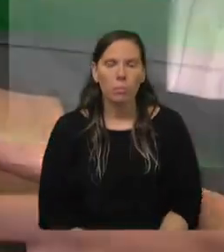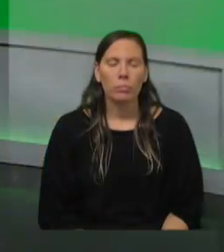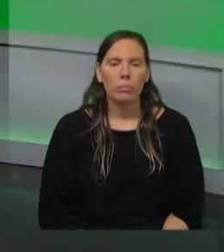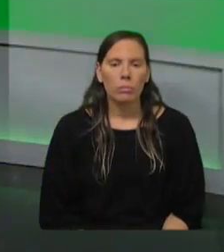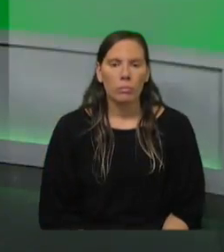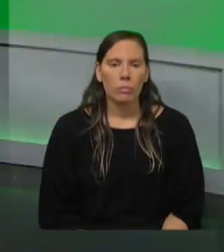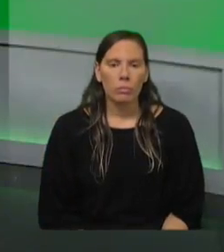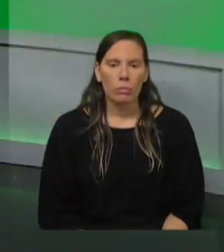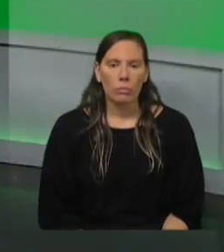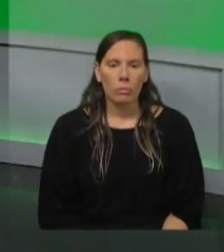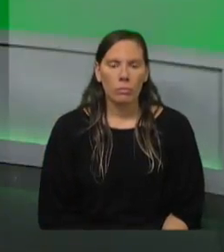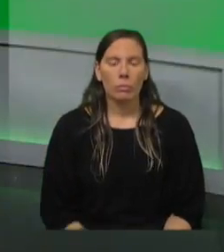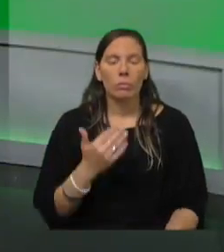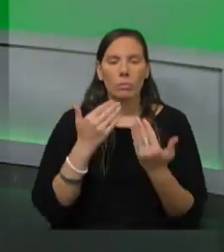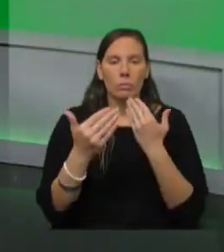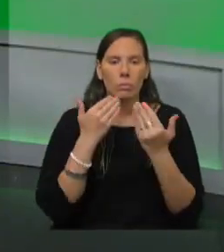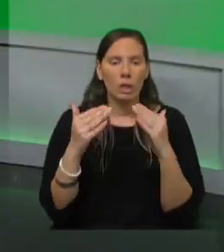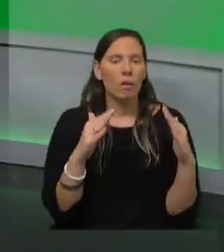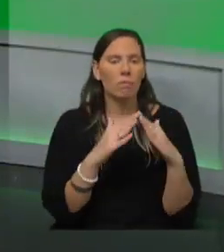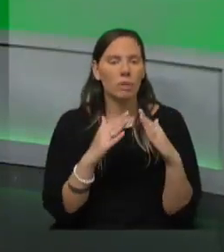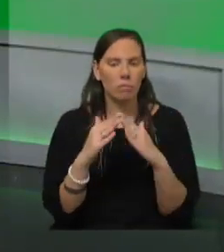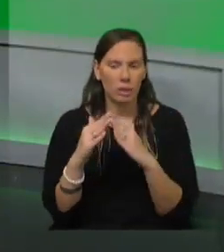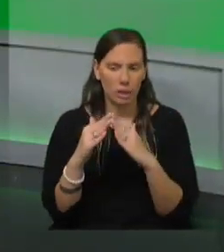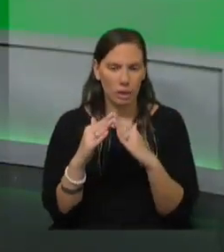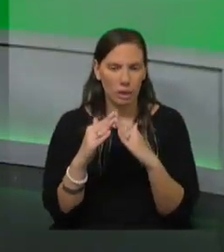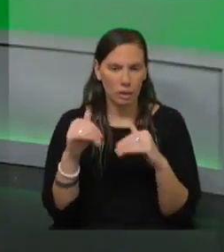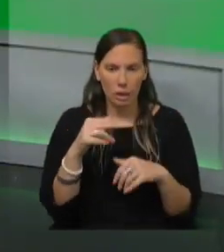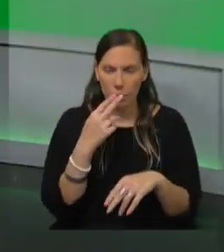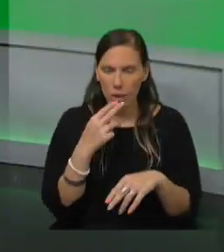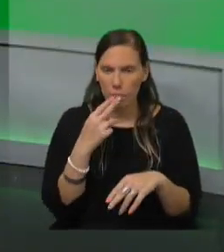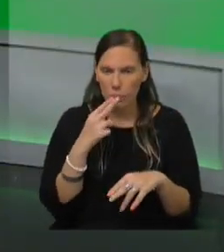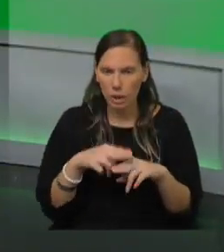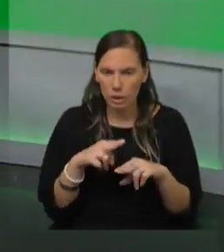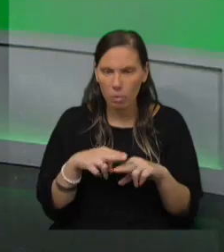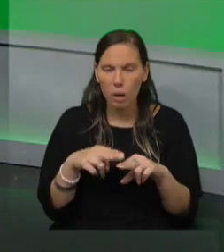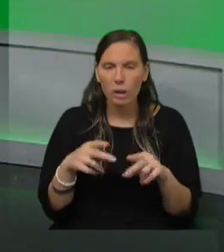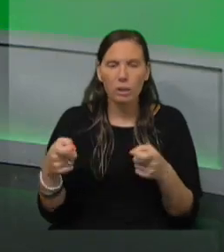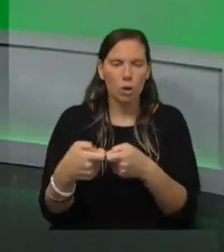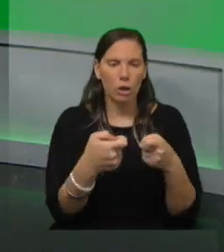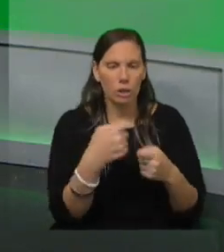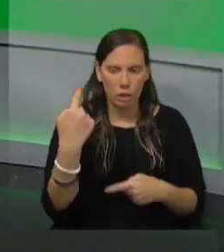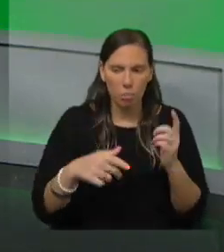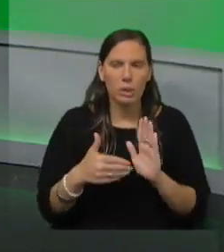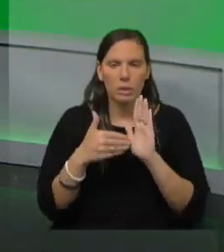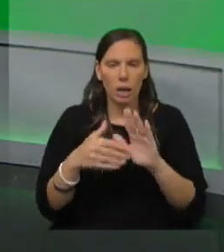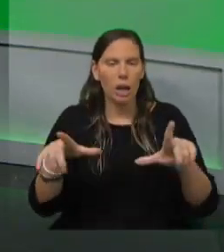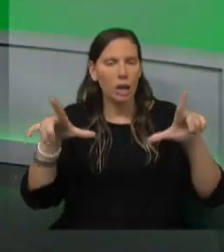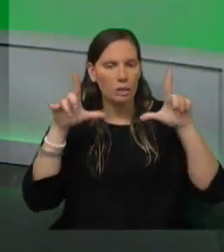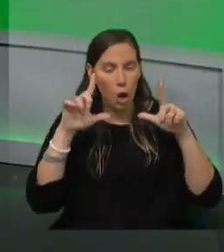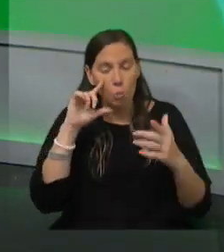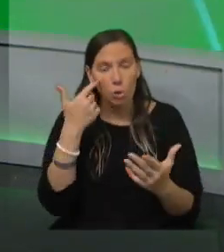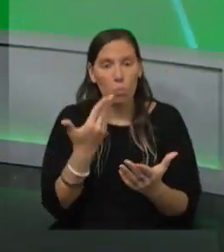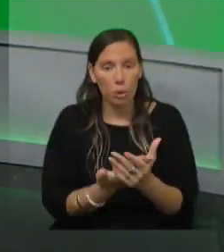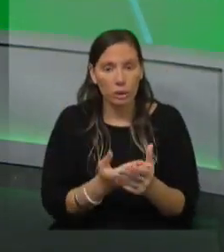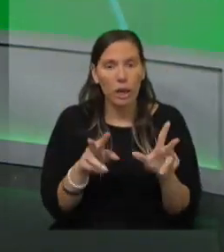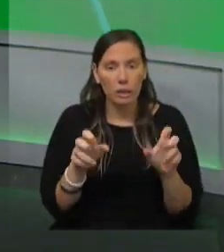razonables vamos a hablar ahora de vivienda porque este mar organizaciones de la sociedad civil presentarán a los candidatos presidenciales propuestas